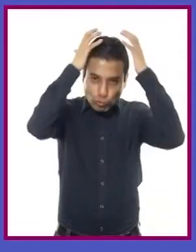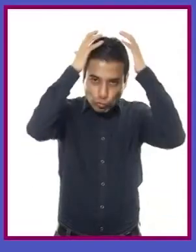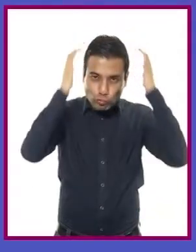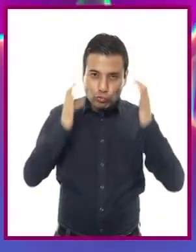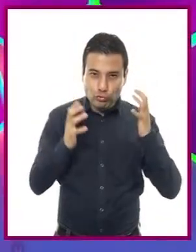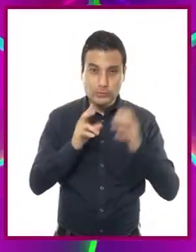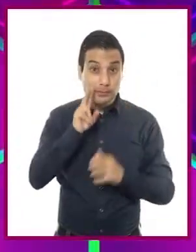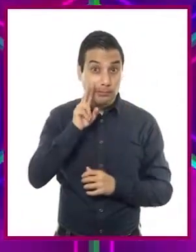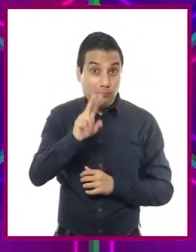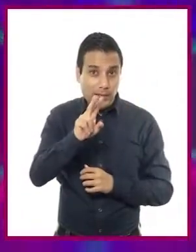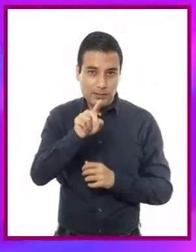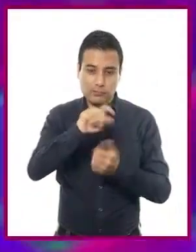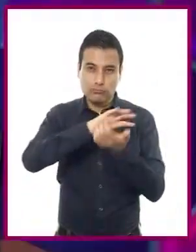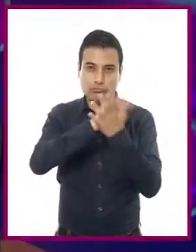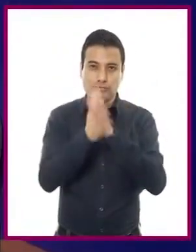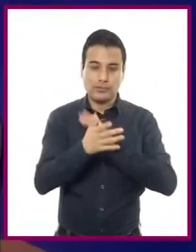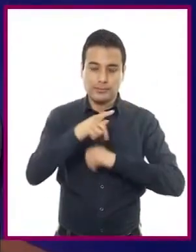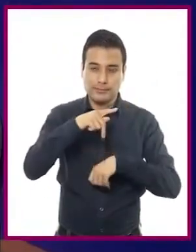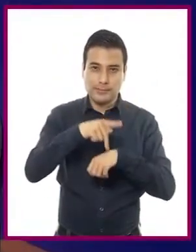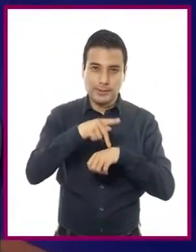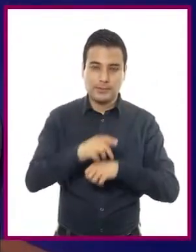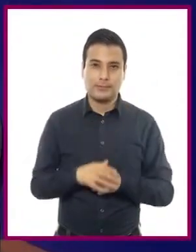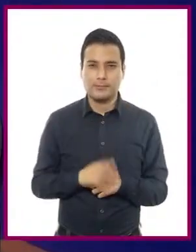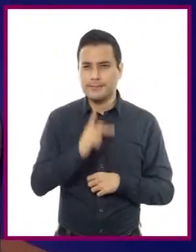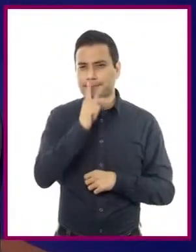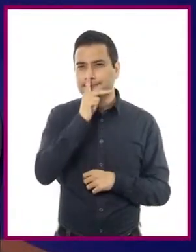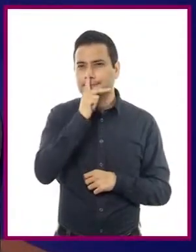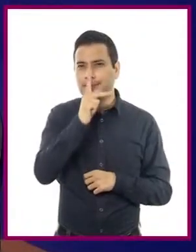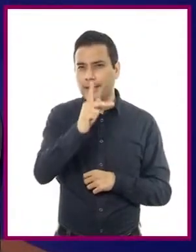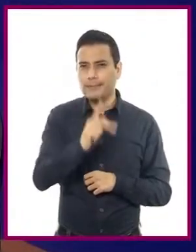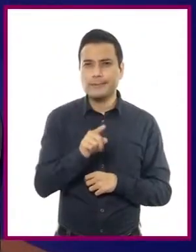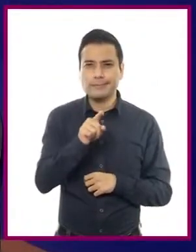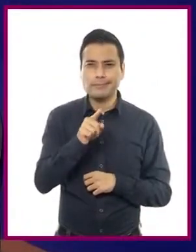mirarla. ¿Qué palabras llamaron tu atención?